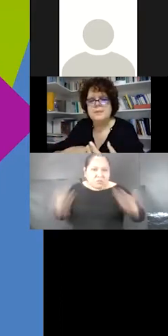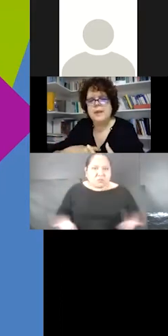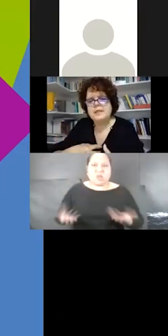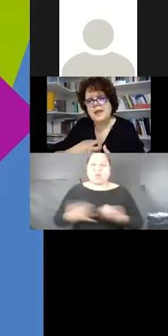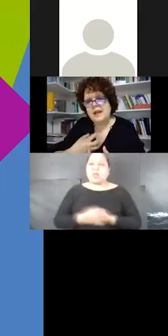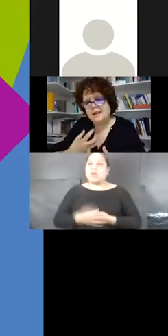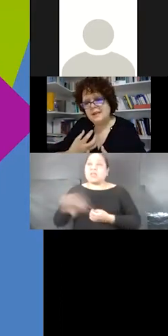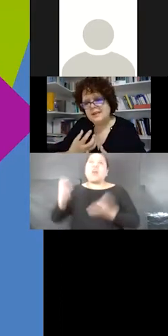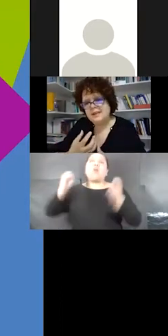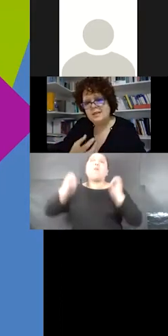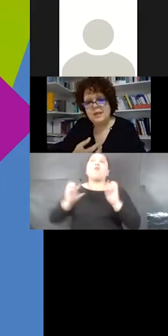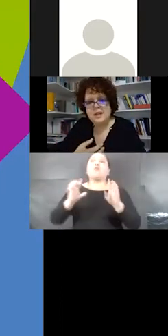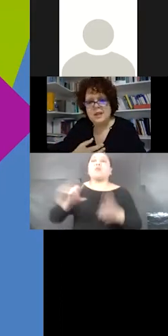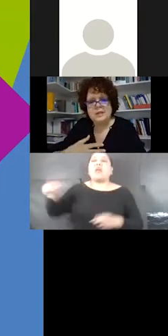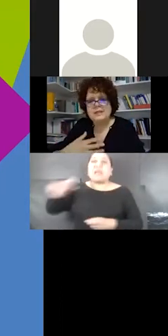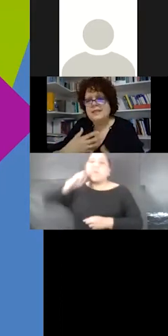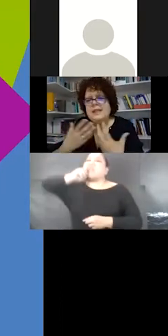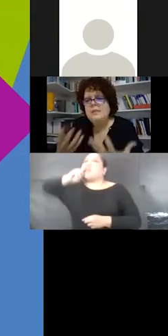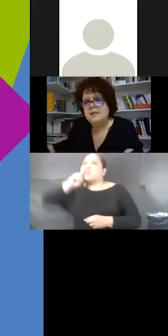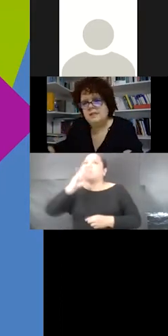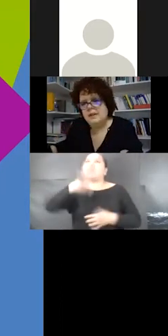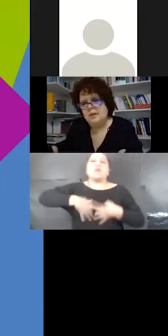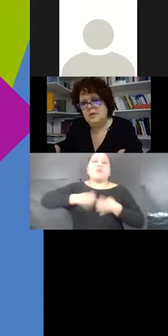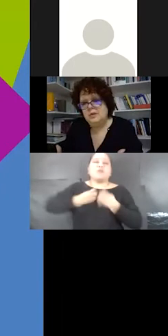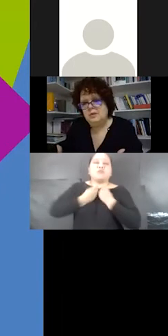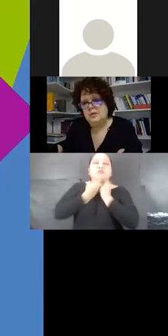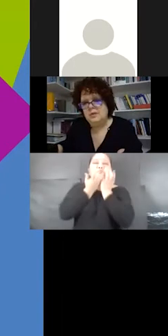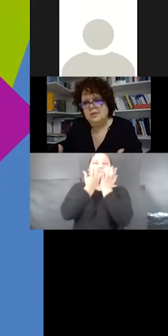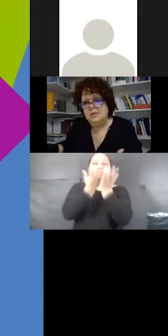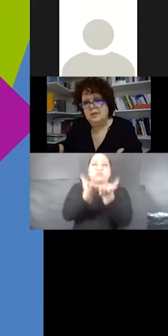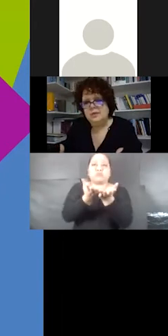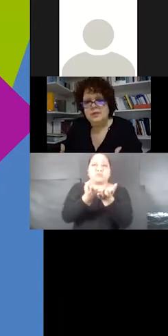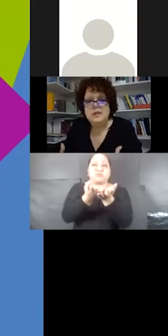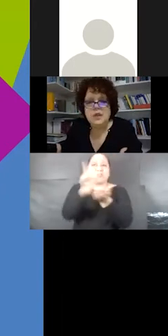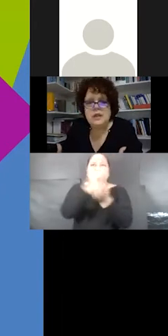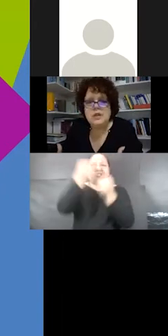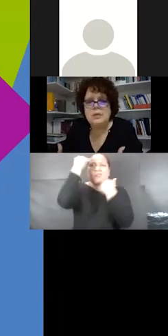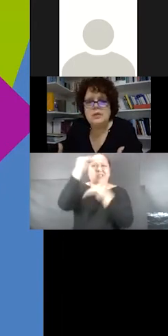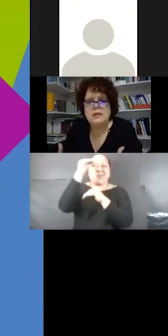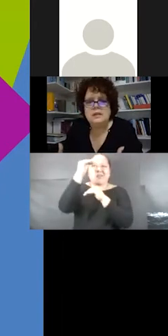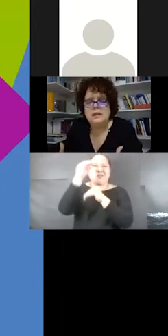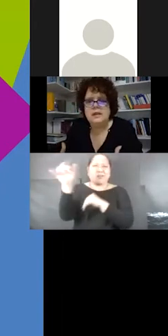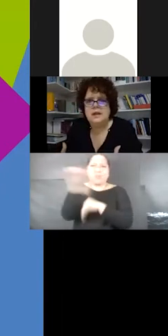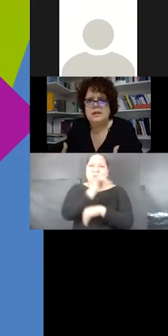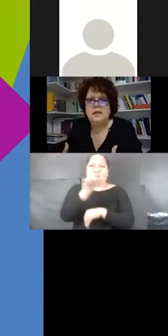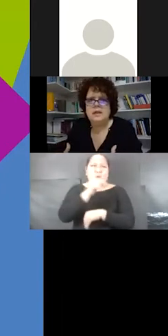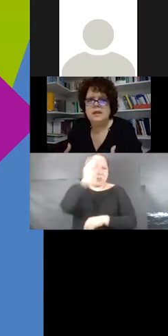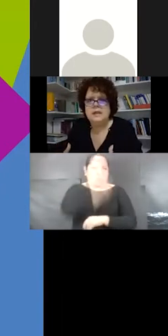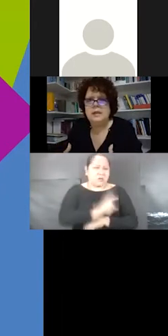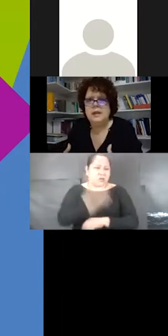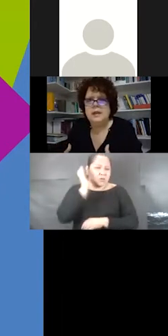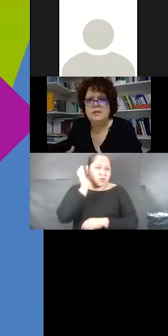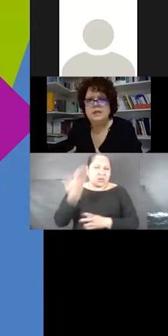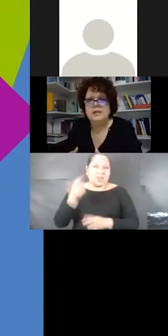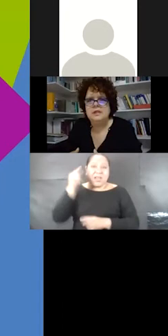de expresar, ¿no?, sin límites, igual que nosotros, ¿no? Entonces, eso es lo importante de acá, del